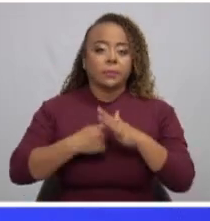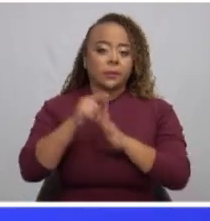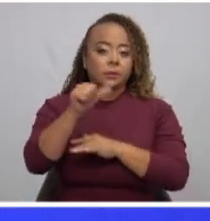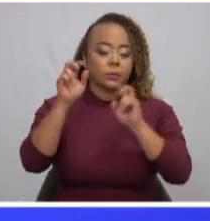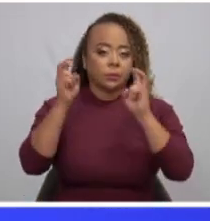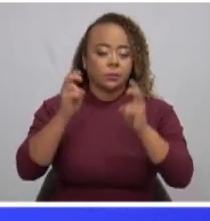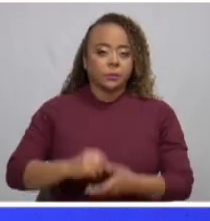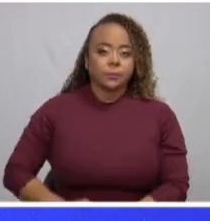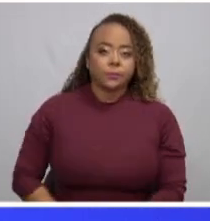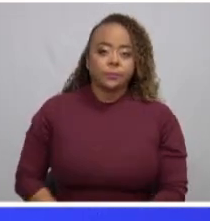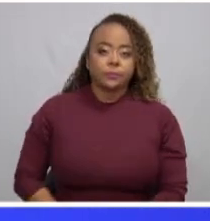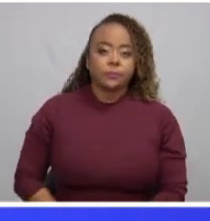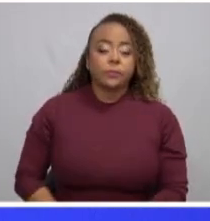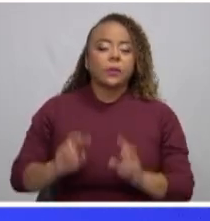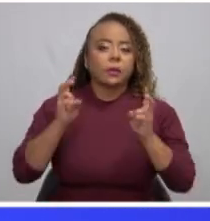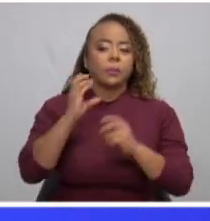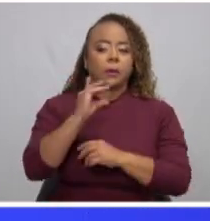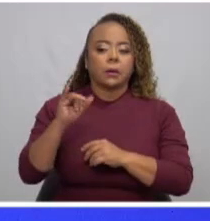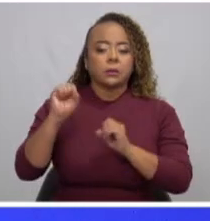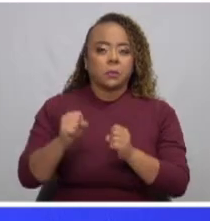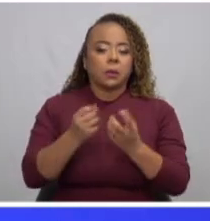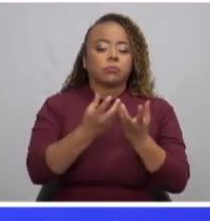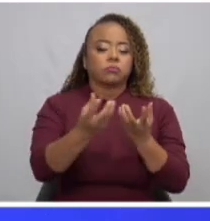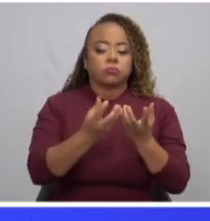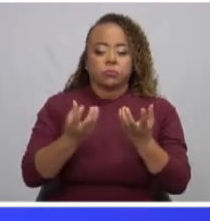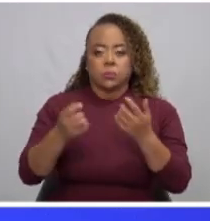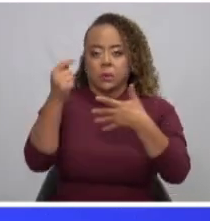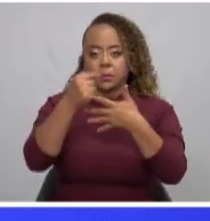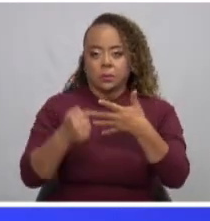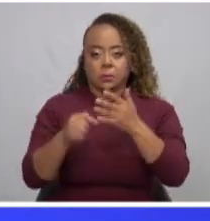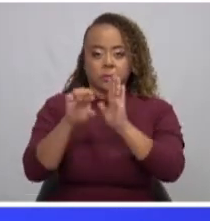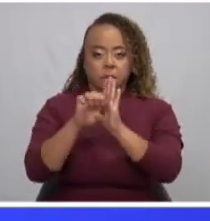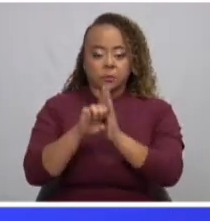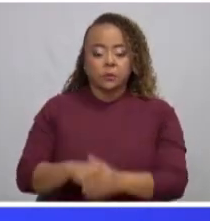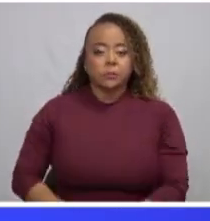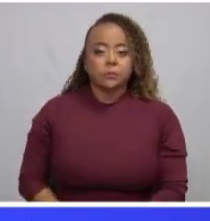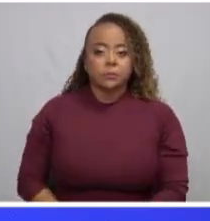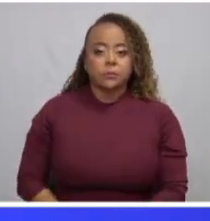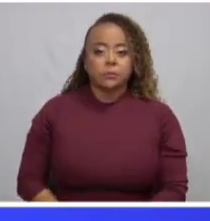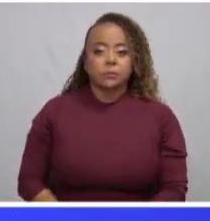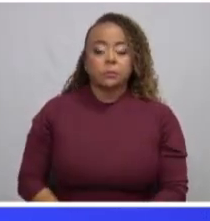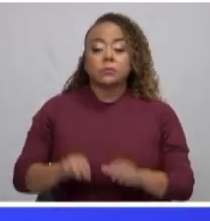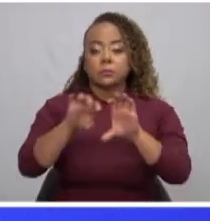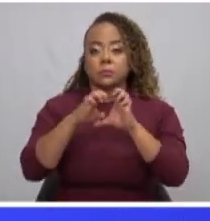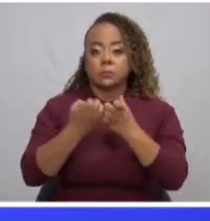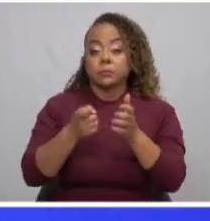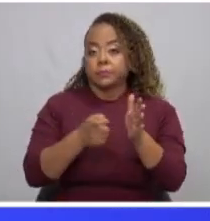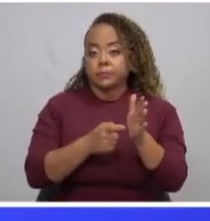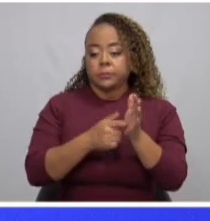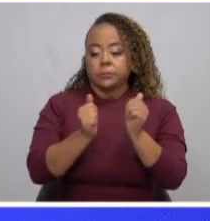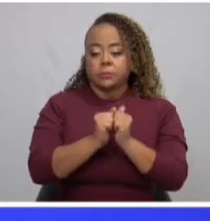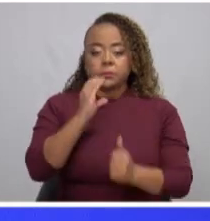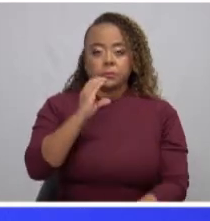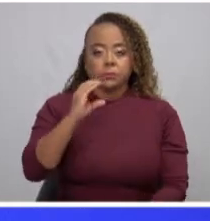aspecto el tema de la caja se puede dividir en varios elementos por ejemplo están los equipos que son están morosos con la caja